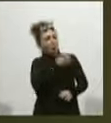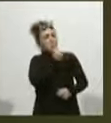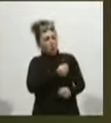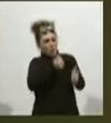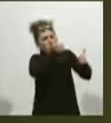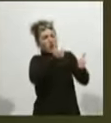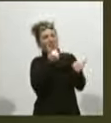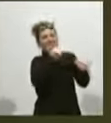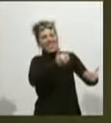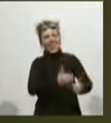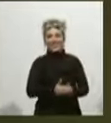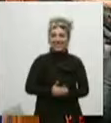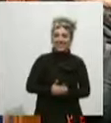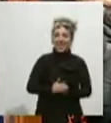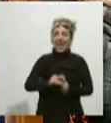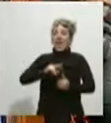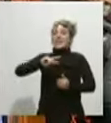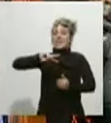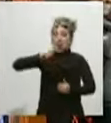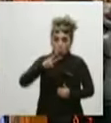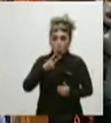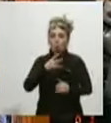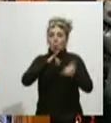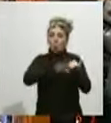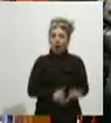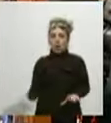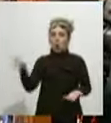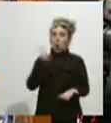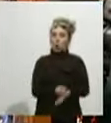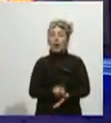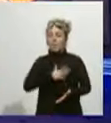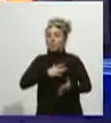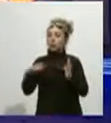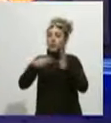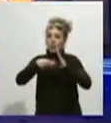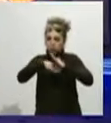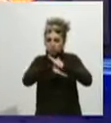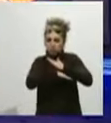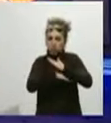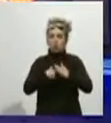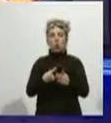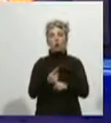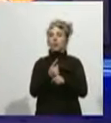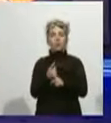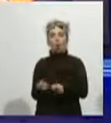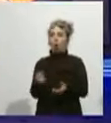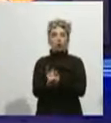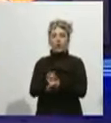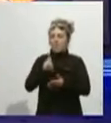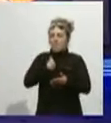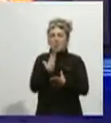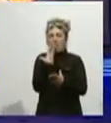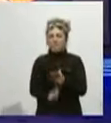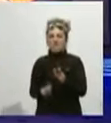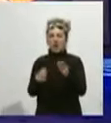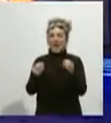vale, gracias. Por segunda vez Elvira me dijo, guárdate otra vez el tenedor. Y otra vez con los nervios, pues lo mismo, clink, clink, clink, clink. Y ya el rey